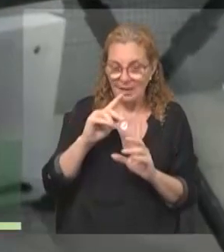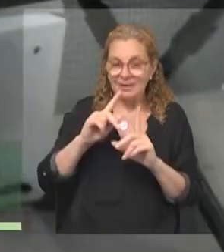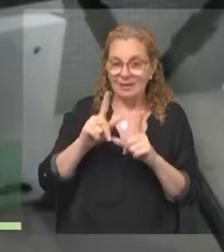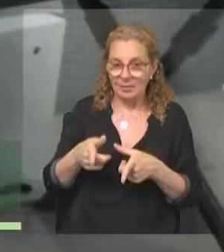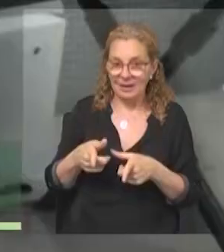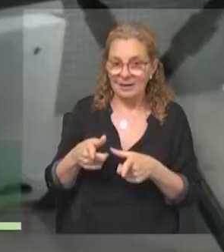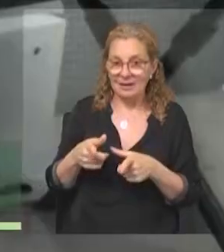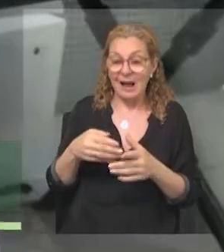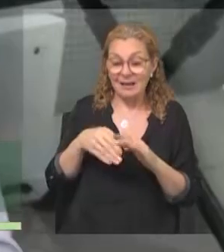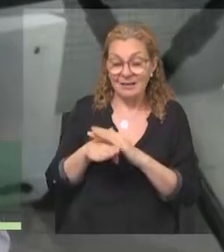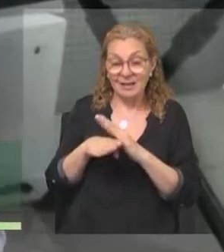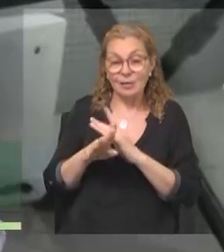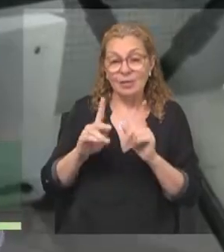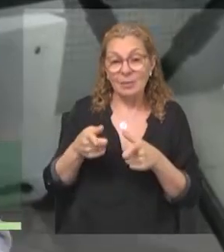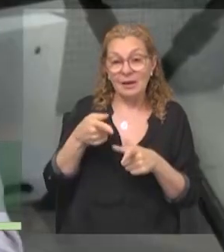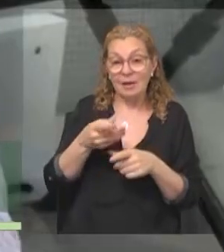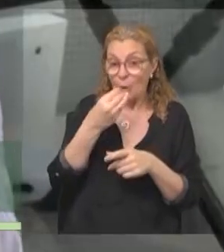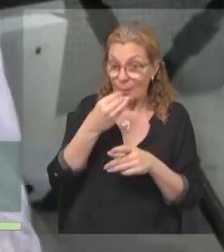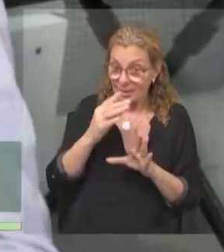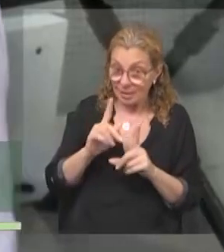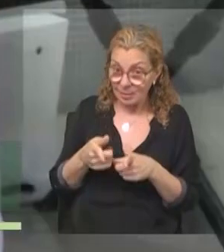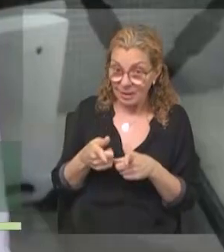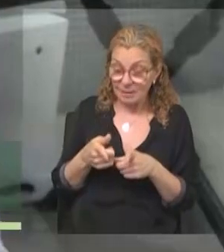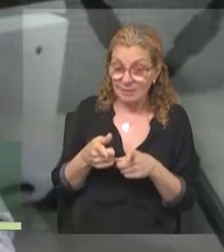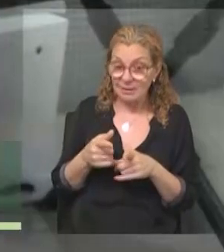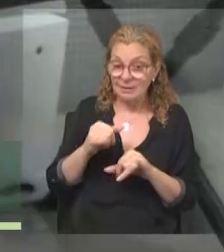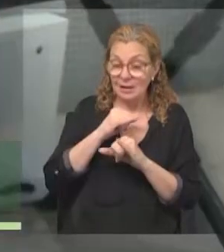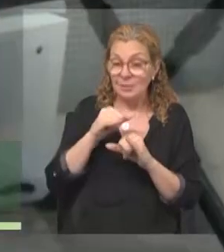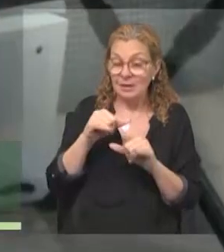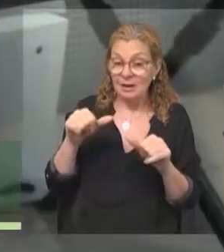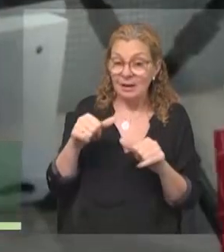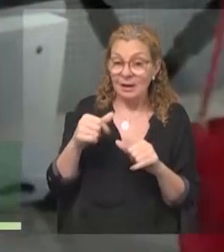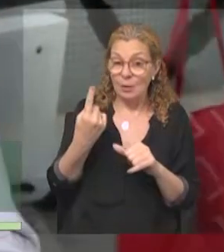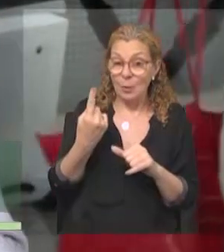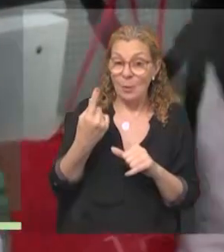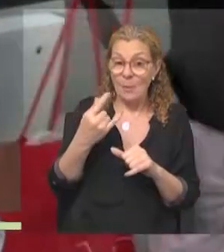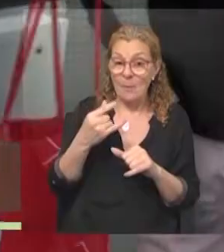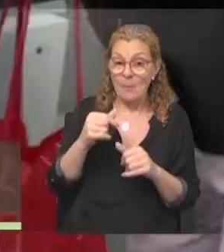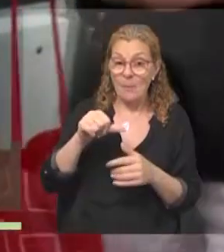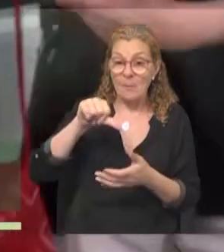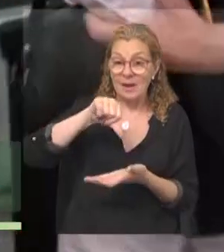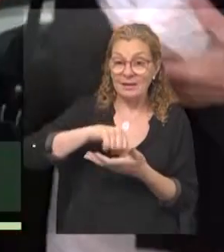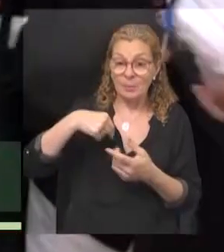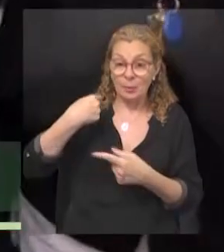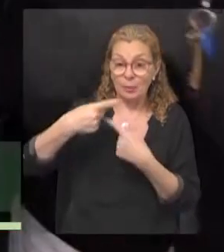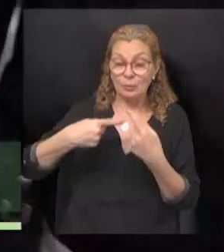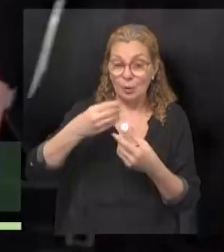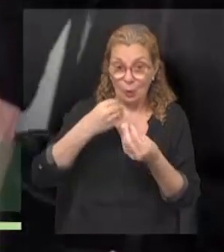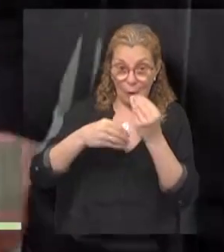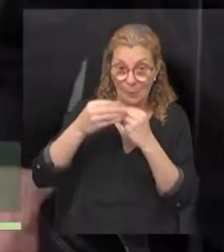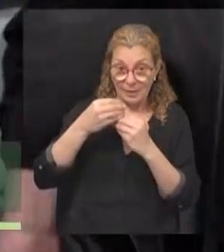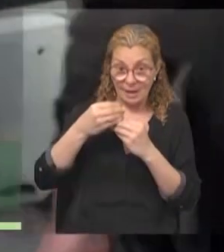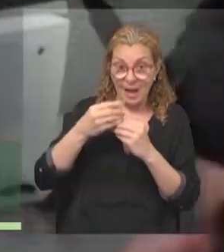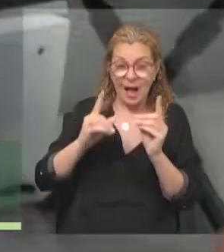y tener acceso también a esos alimentos y que termina siendo En definitiva en un país productor de alimentos como Uruguay un factor de